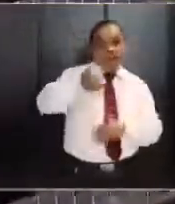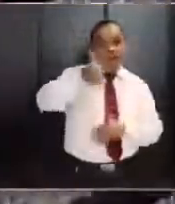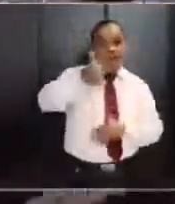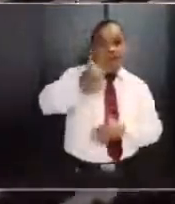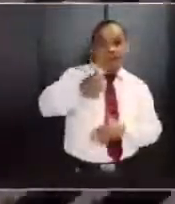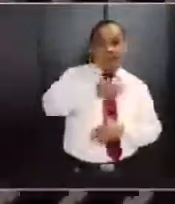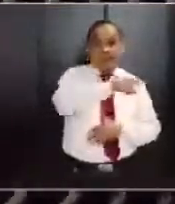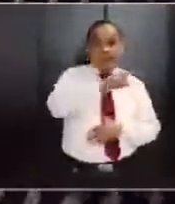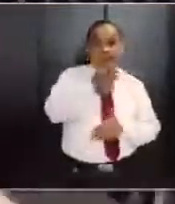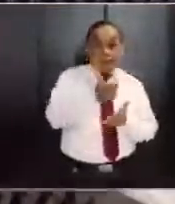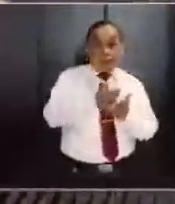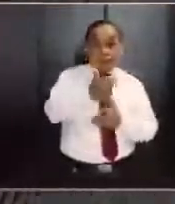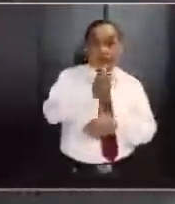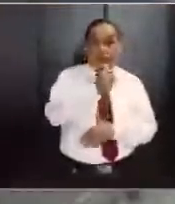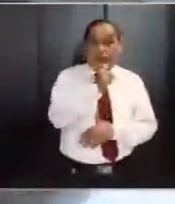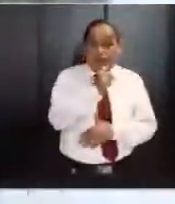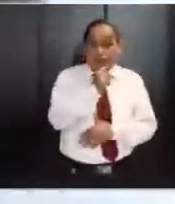energía.